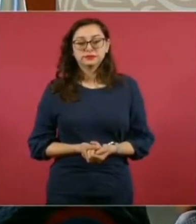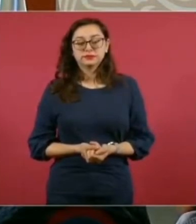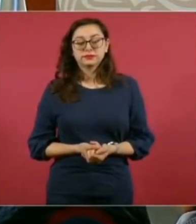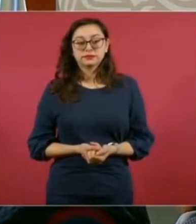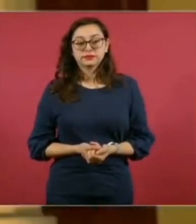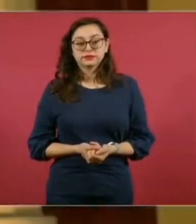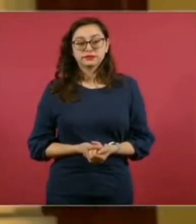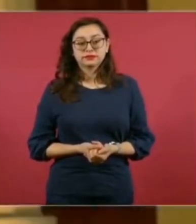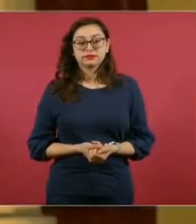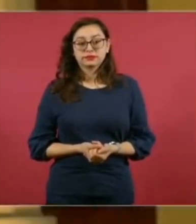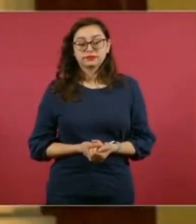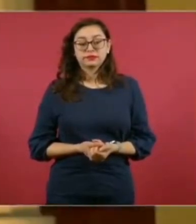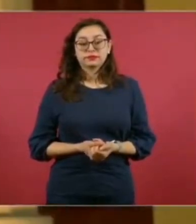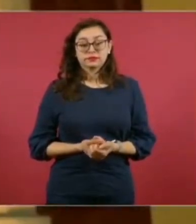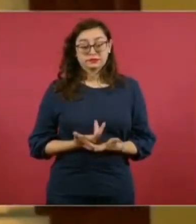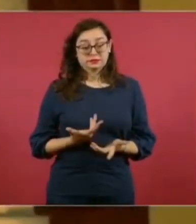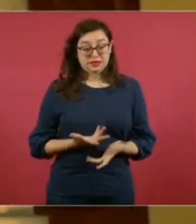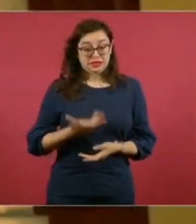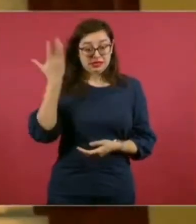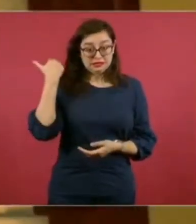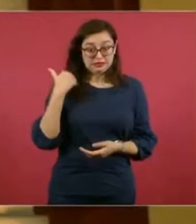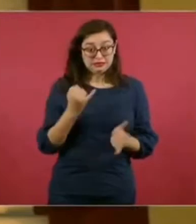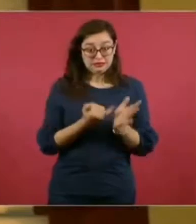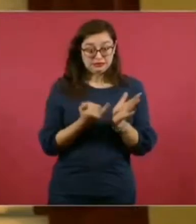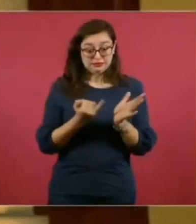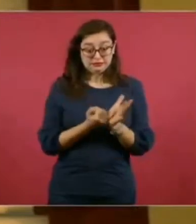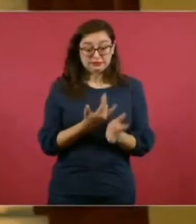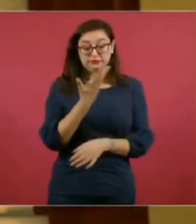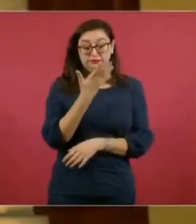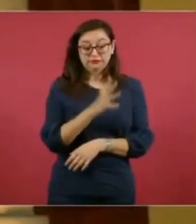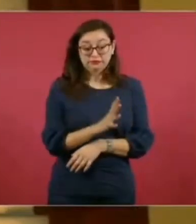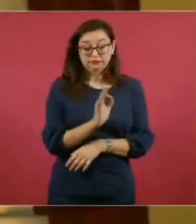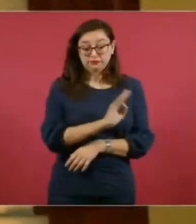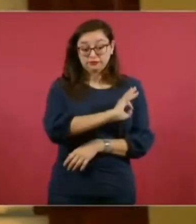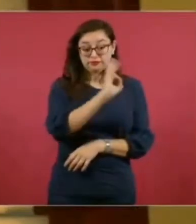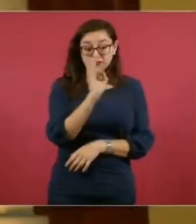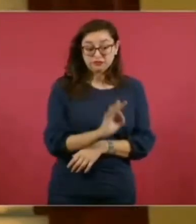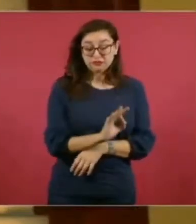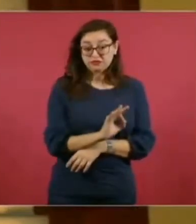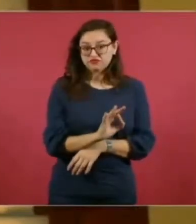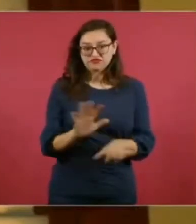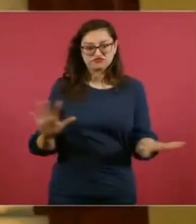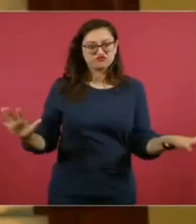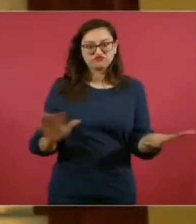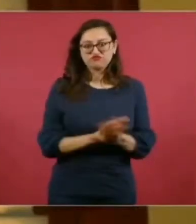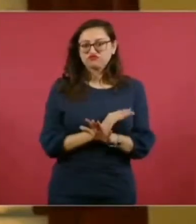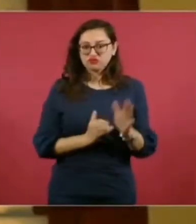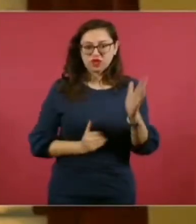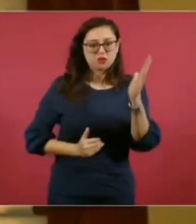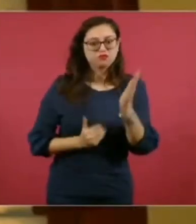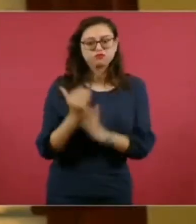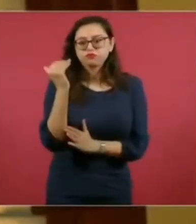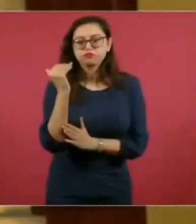Del 10 al 15, el aumento del IVA.